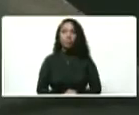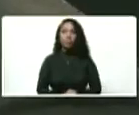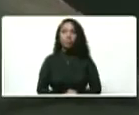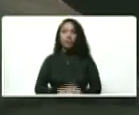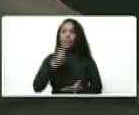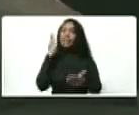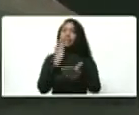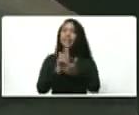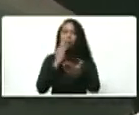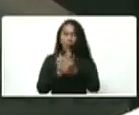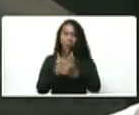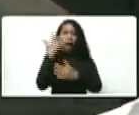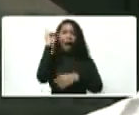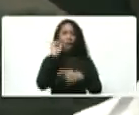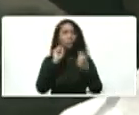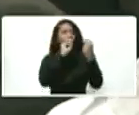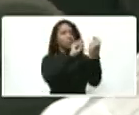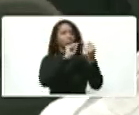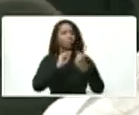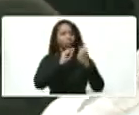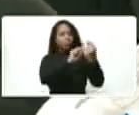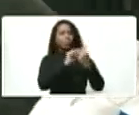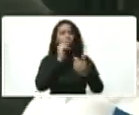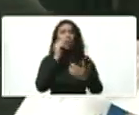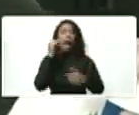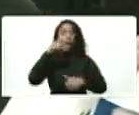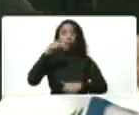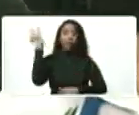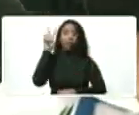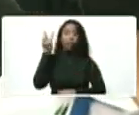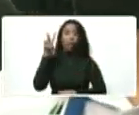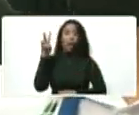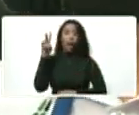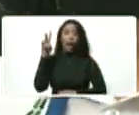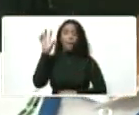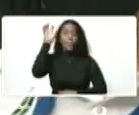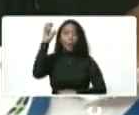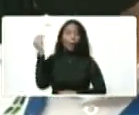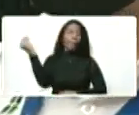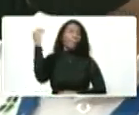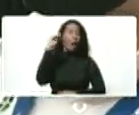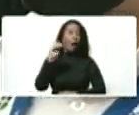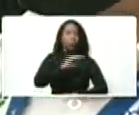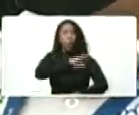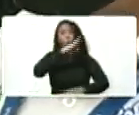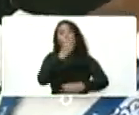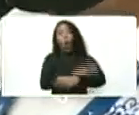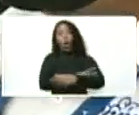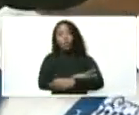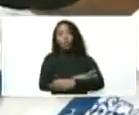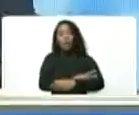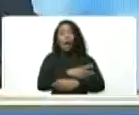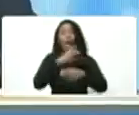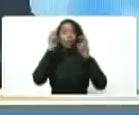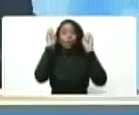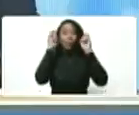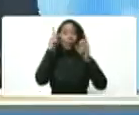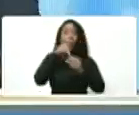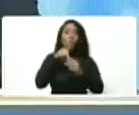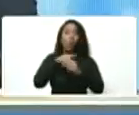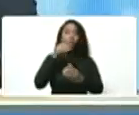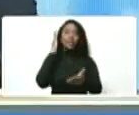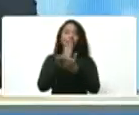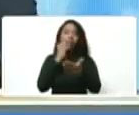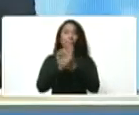Siempre se debatirá, siendo Venezuela la nación más poderosa en reservas petroleras, siempre